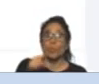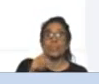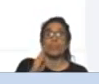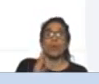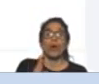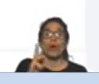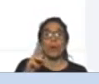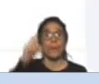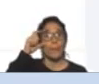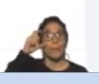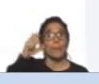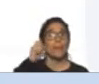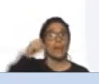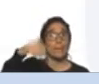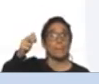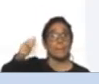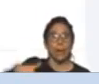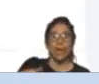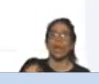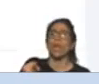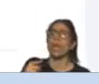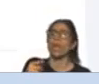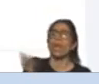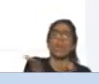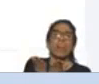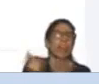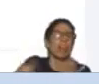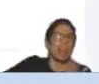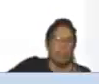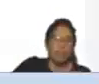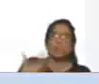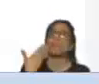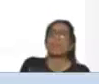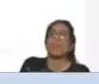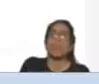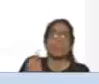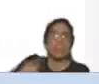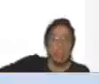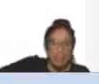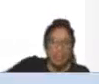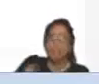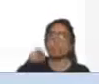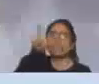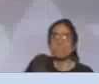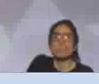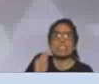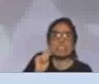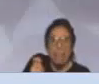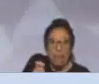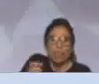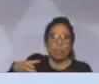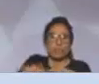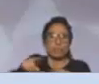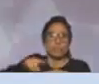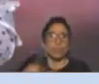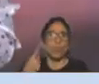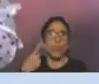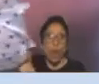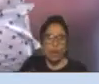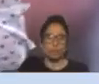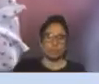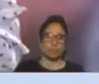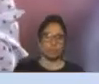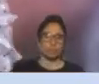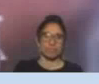Bregman, también. ¿Qué estudió, qué propone, quién es y de qué partido es? Perfecto. Bueno, las preguntas. Lo que buscamos en